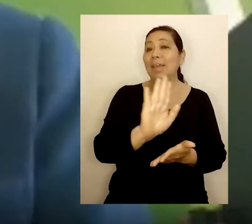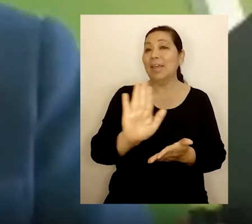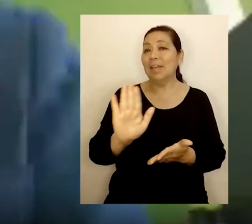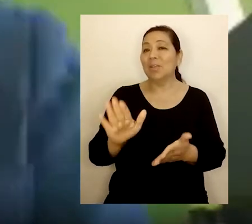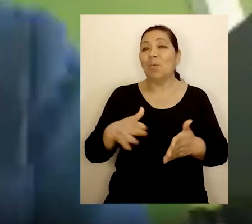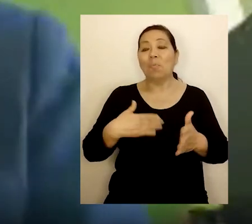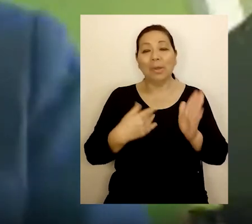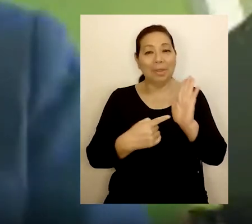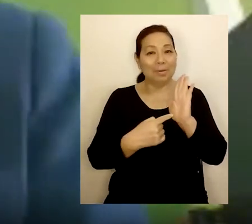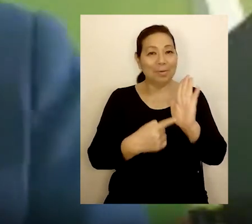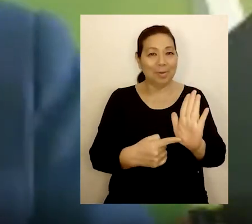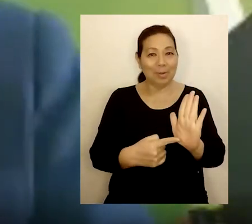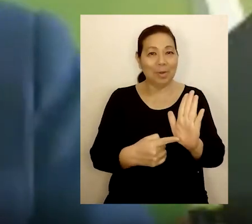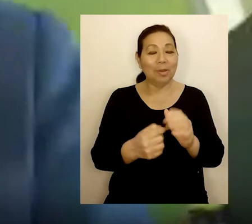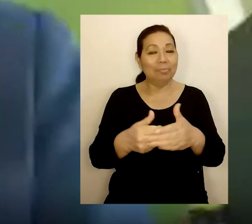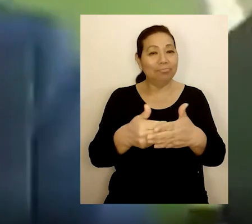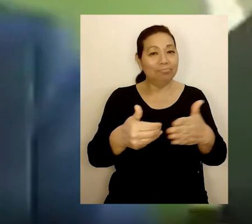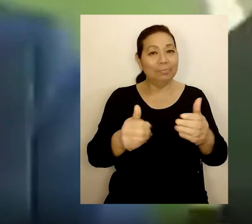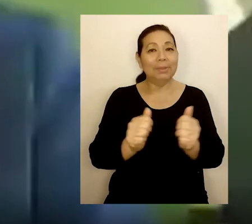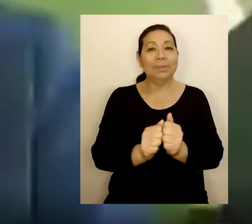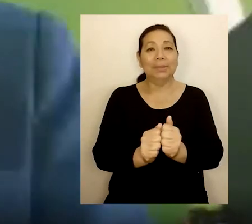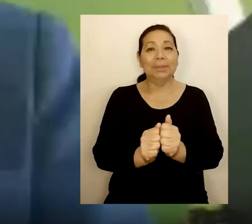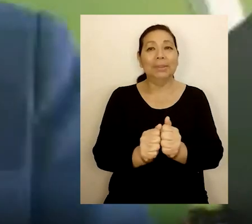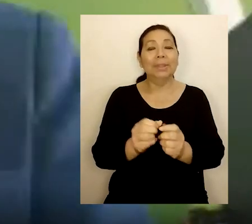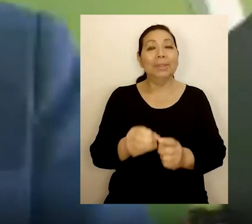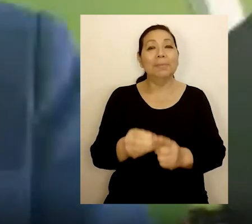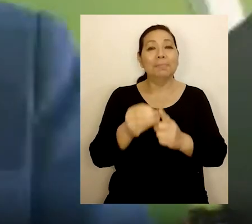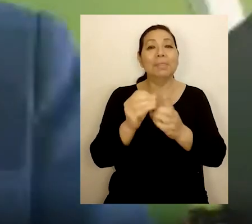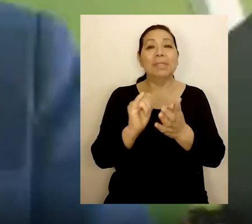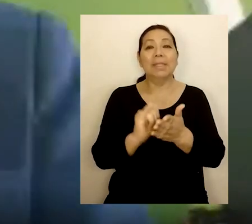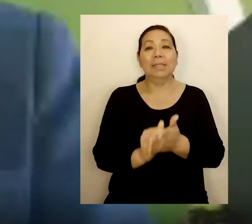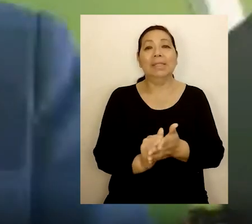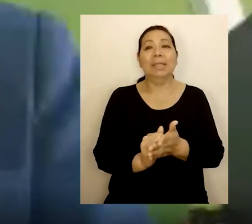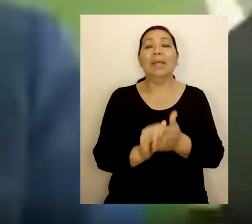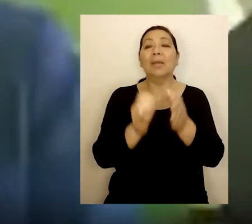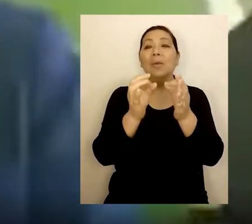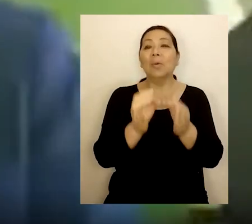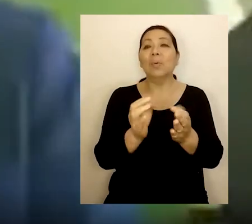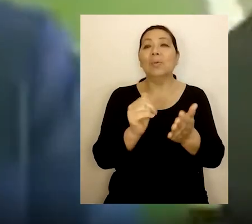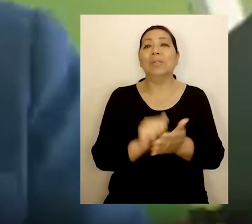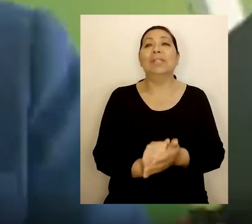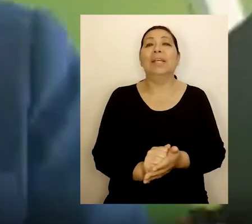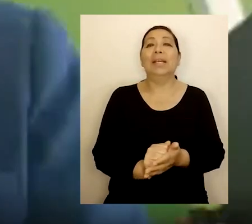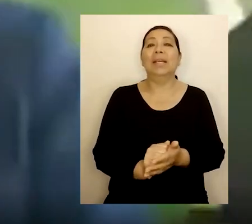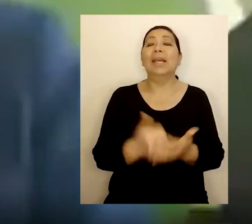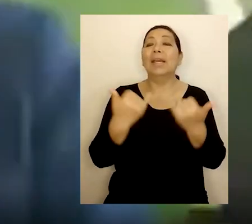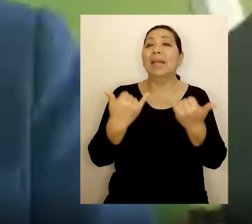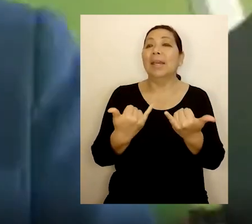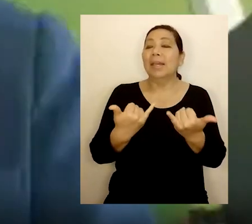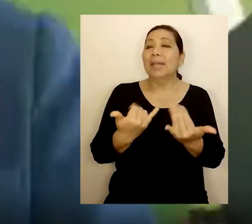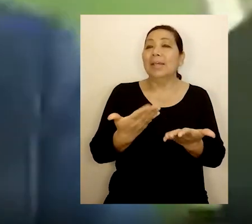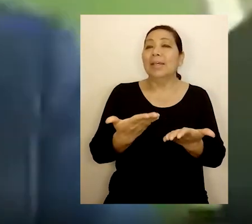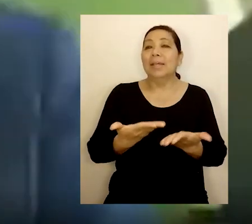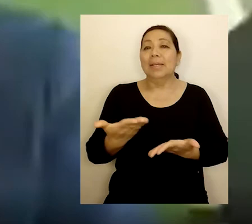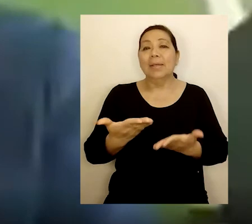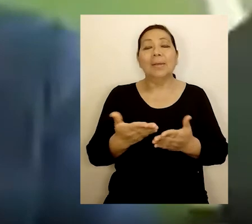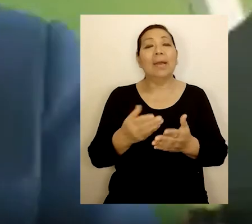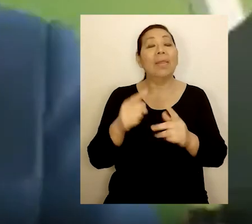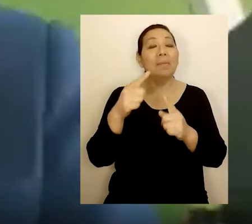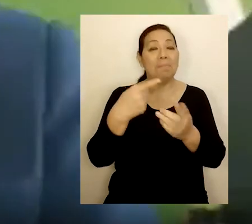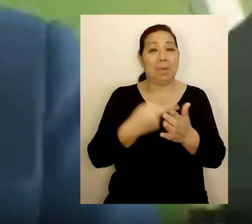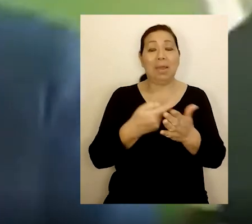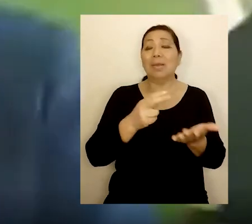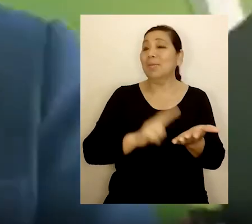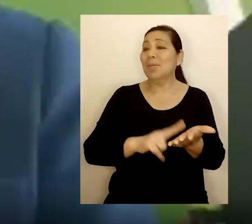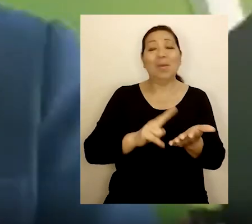pudieron presentar consultorías de empresas especializadas que justamente se dedican a este ámbito del área